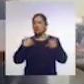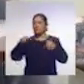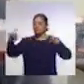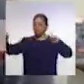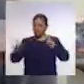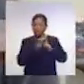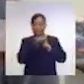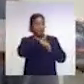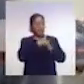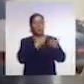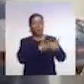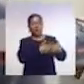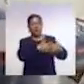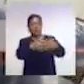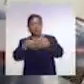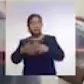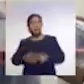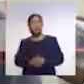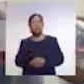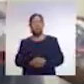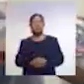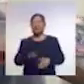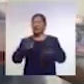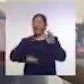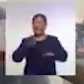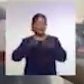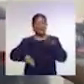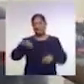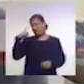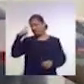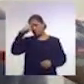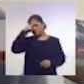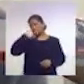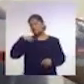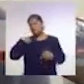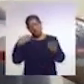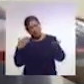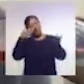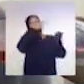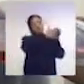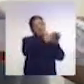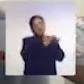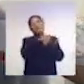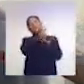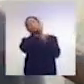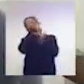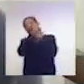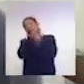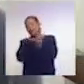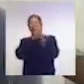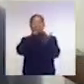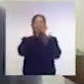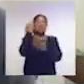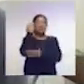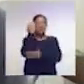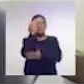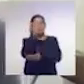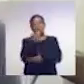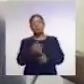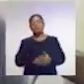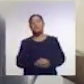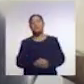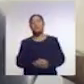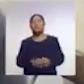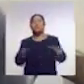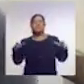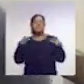empresas, ya que es muy a veces muy difícil pues darse tiempo para ir a una empresa, luego ir a otra y pues, como no están